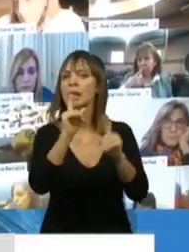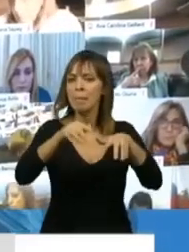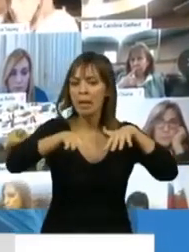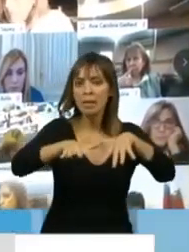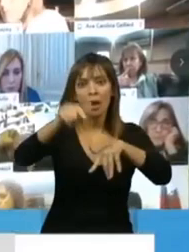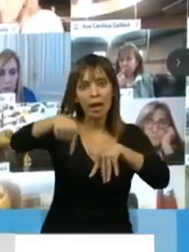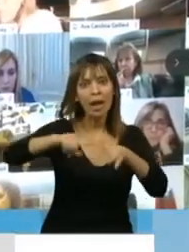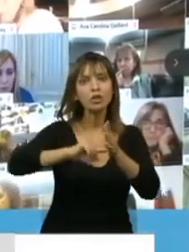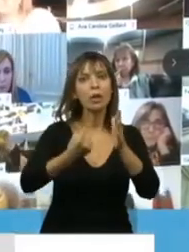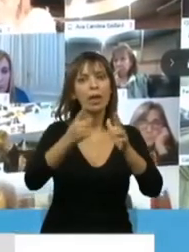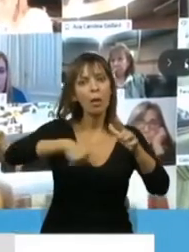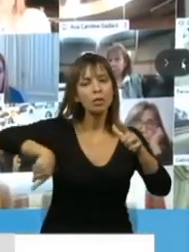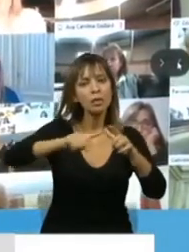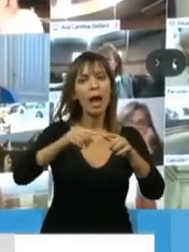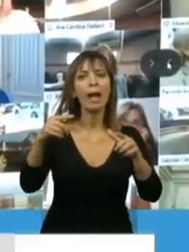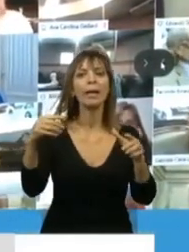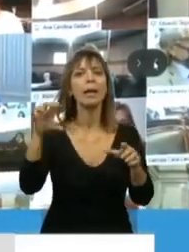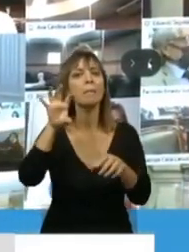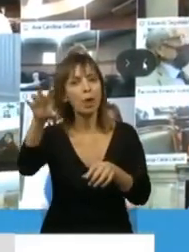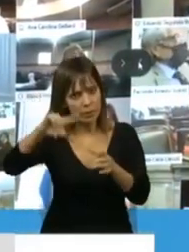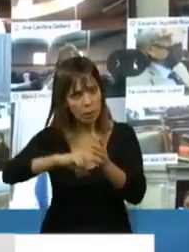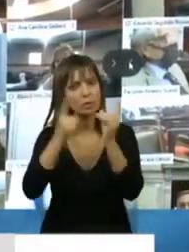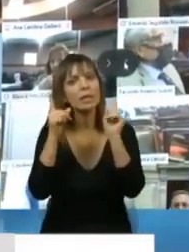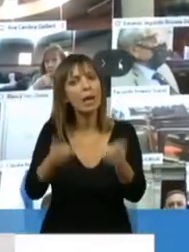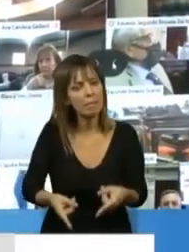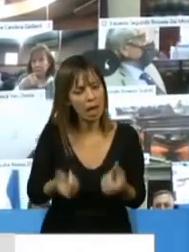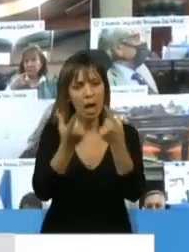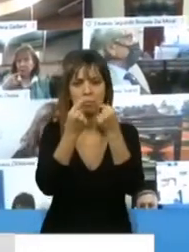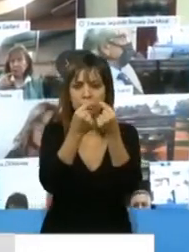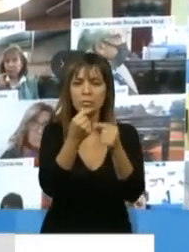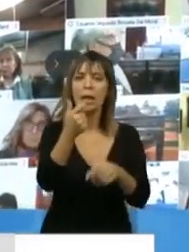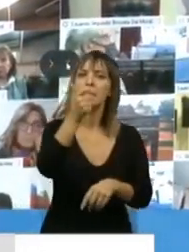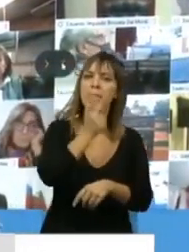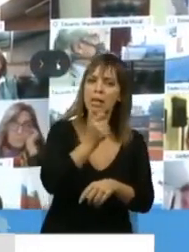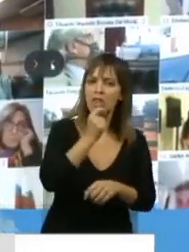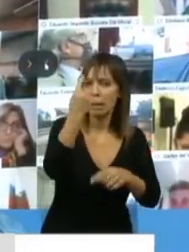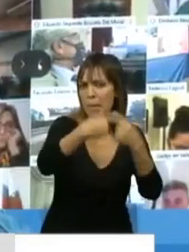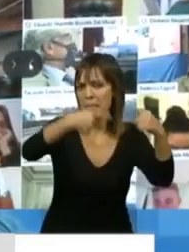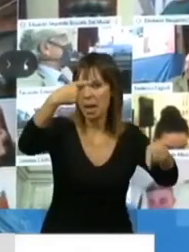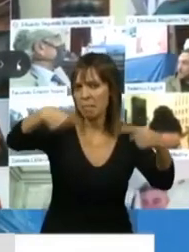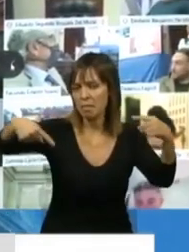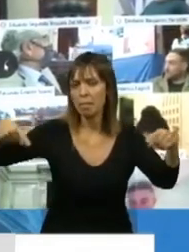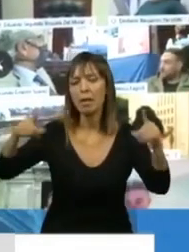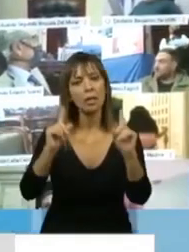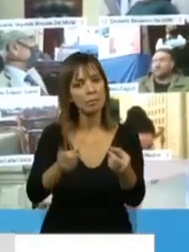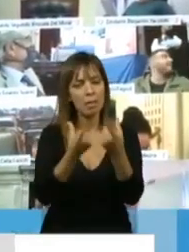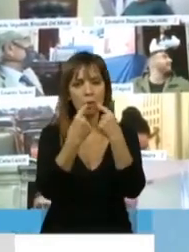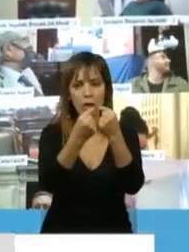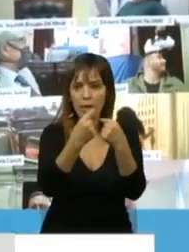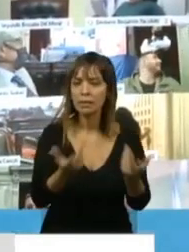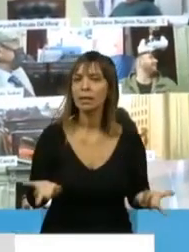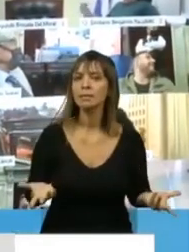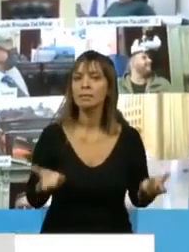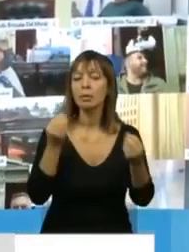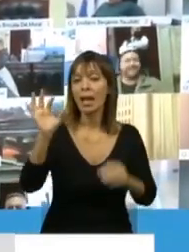la ciudad de Buenos Aires, en la provincia de Buenos Aires, en Mendoza, en muchos otros lugares, porque